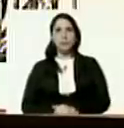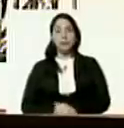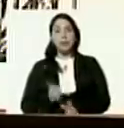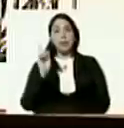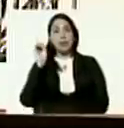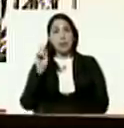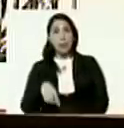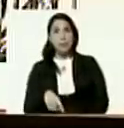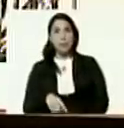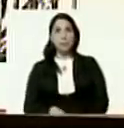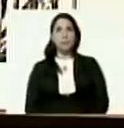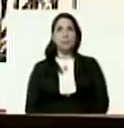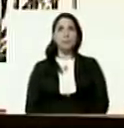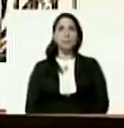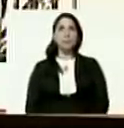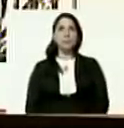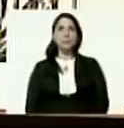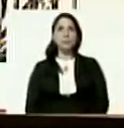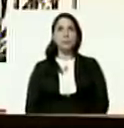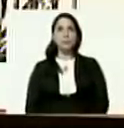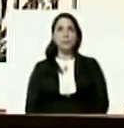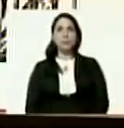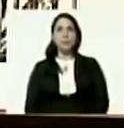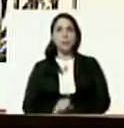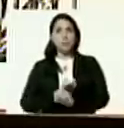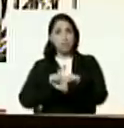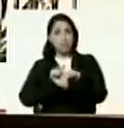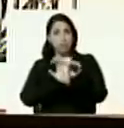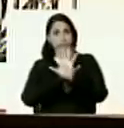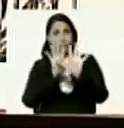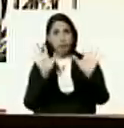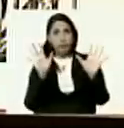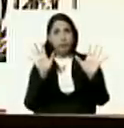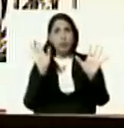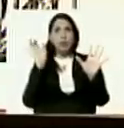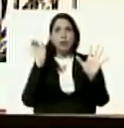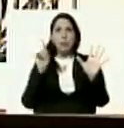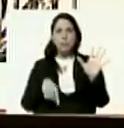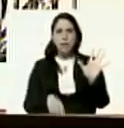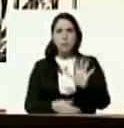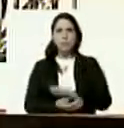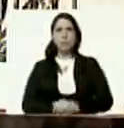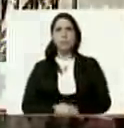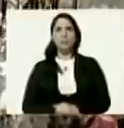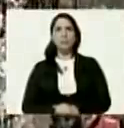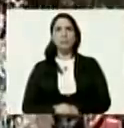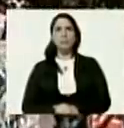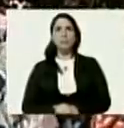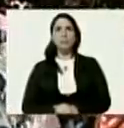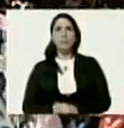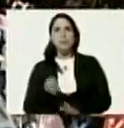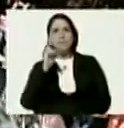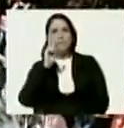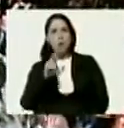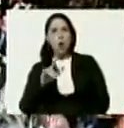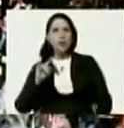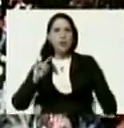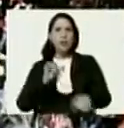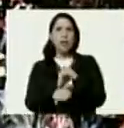también, desde muy temprano, también se anidó la traición.